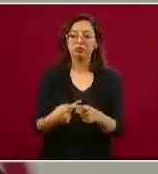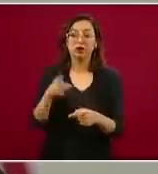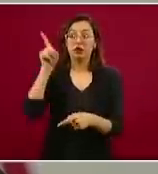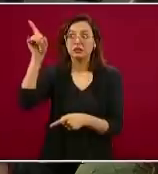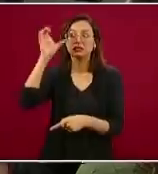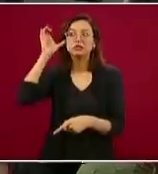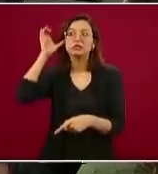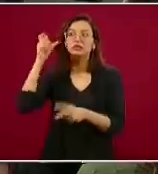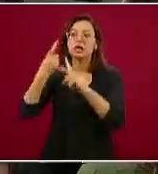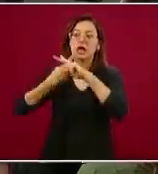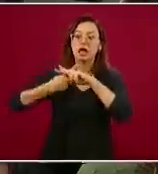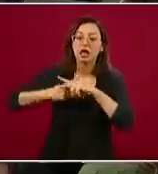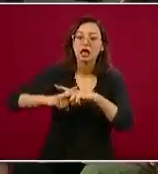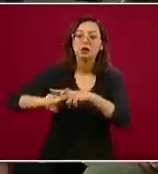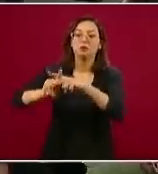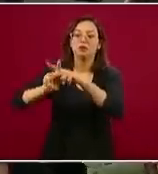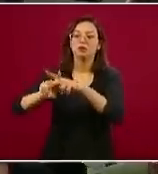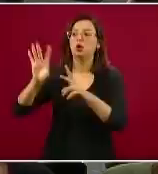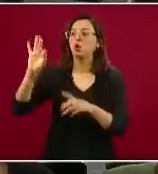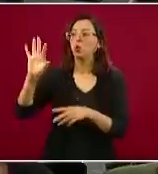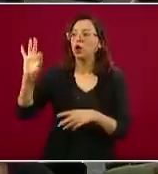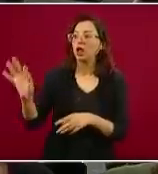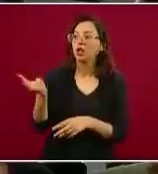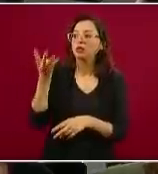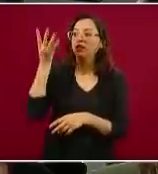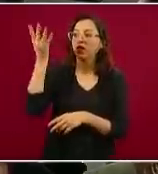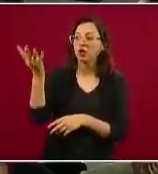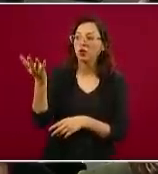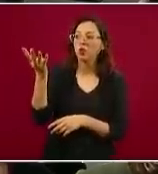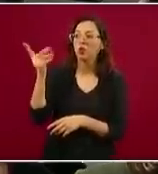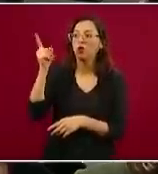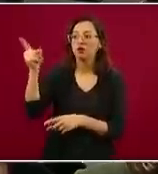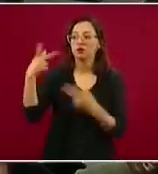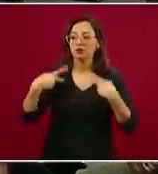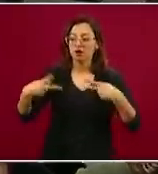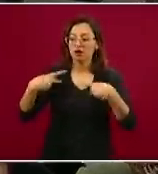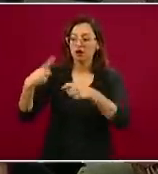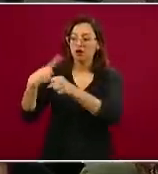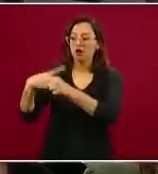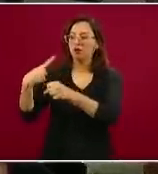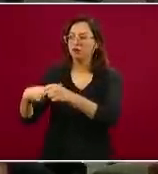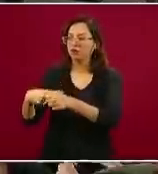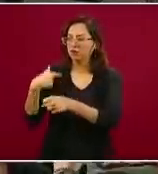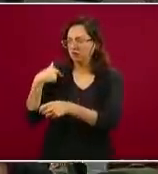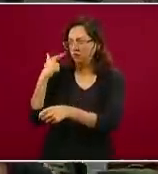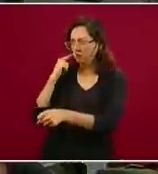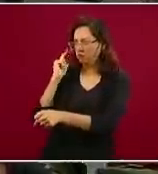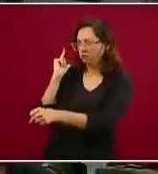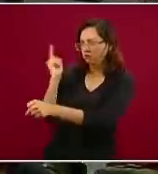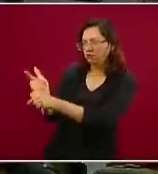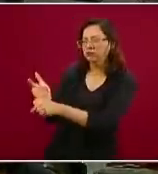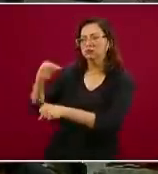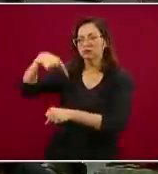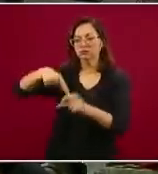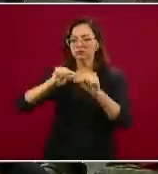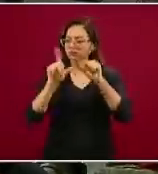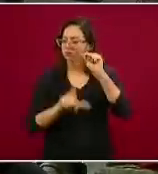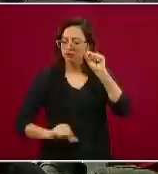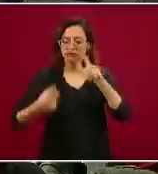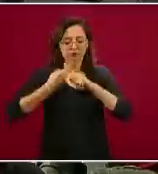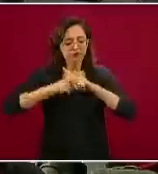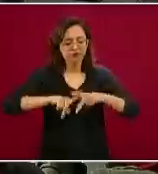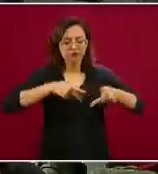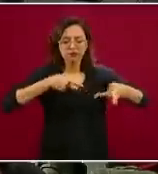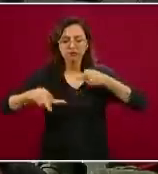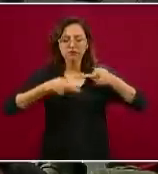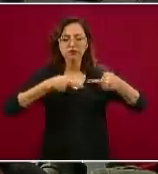China. Cuando solo había 44 casos en el mercado de Wuhan, en China, para México eso ya era una señal relevante de salud pública.